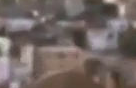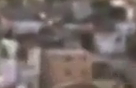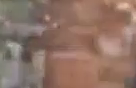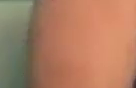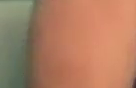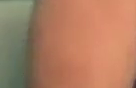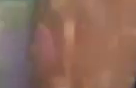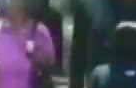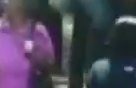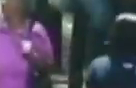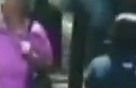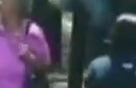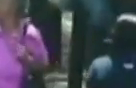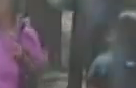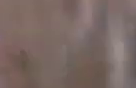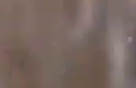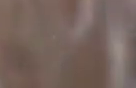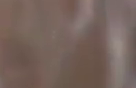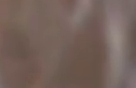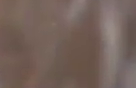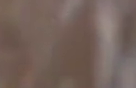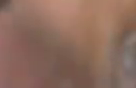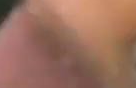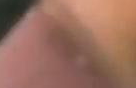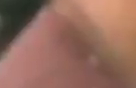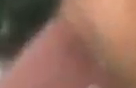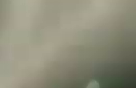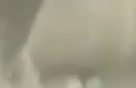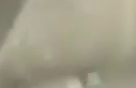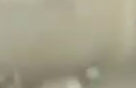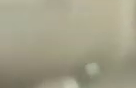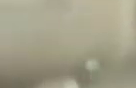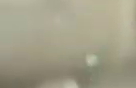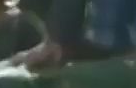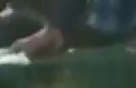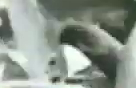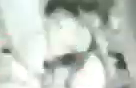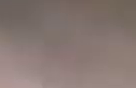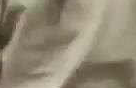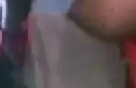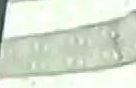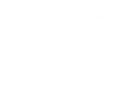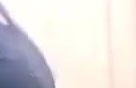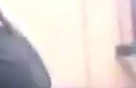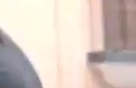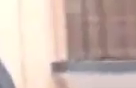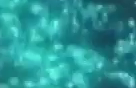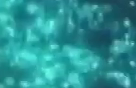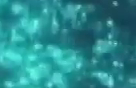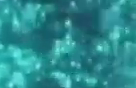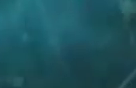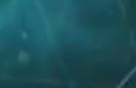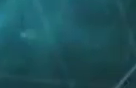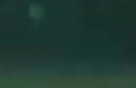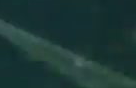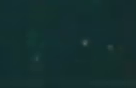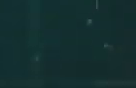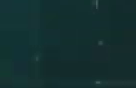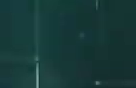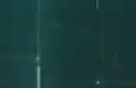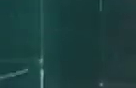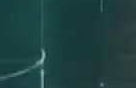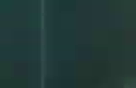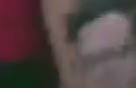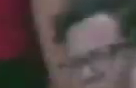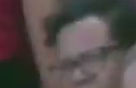del pueblo venezolano e impulsar programas para hacer frente a las arremetidas económicas. Vamos a una nueva